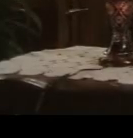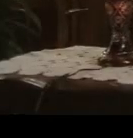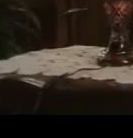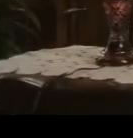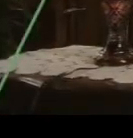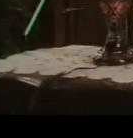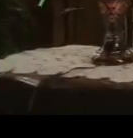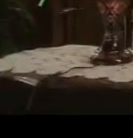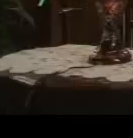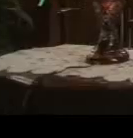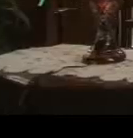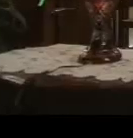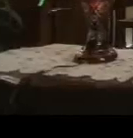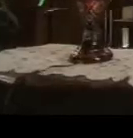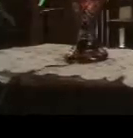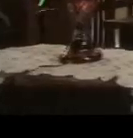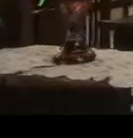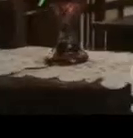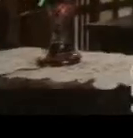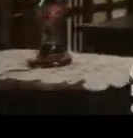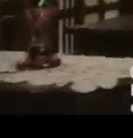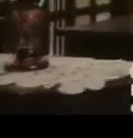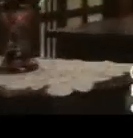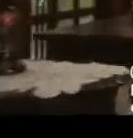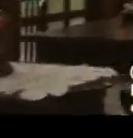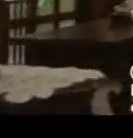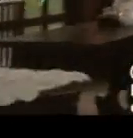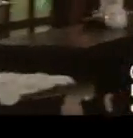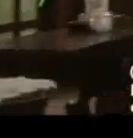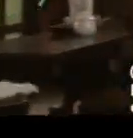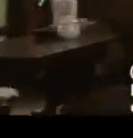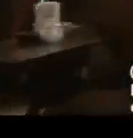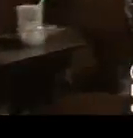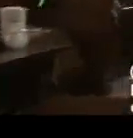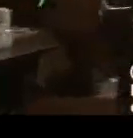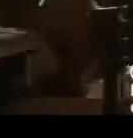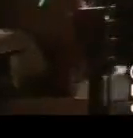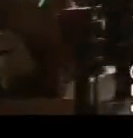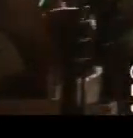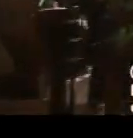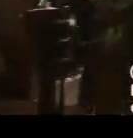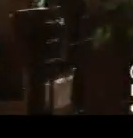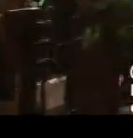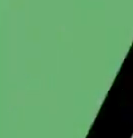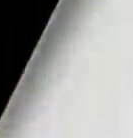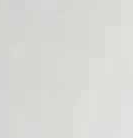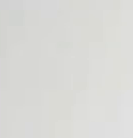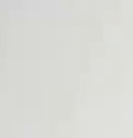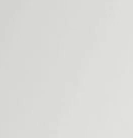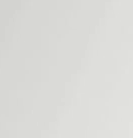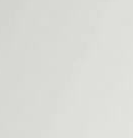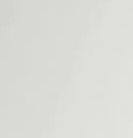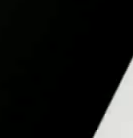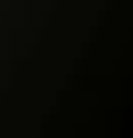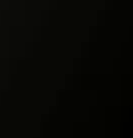Ven, sentémonos. Clavel, hoy, 19 horas 30.